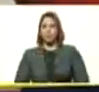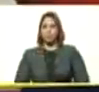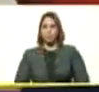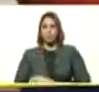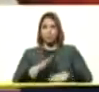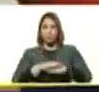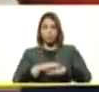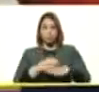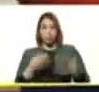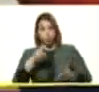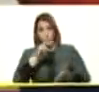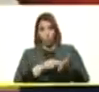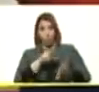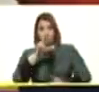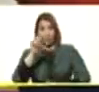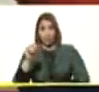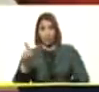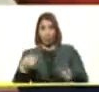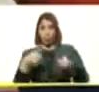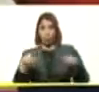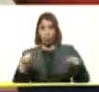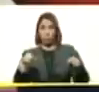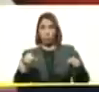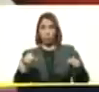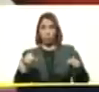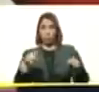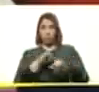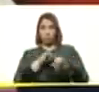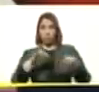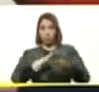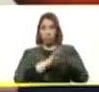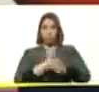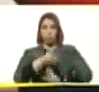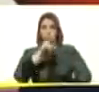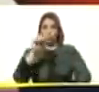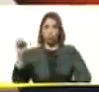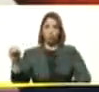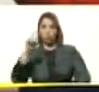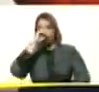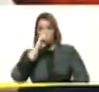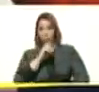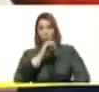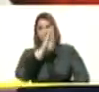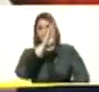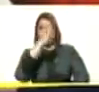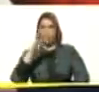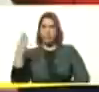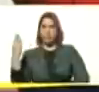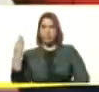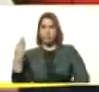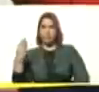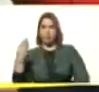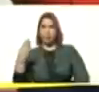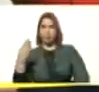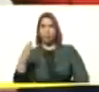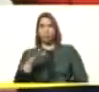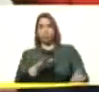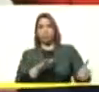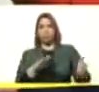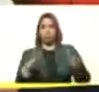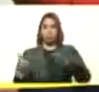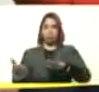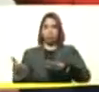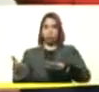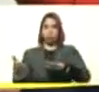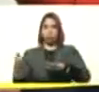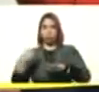en el 2030 se cumplen los 200 años, el bicentenario de la partida física